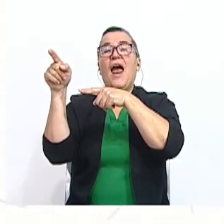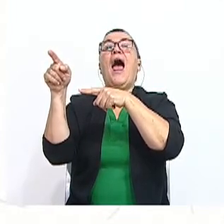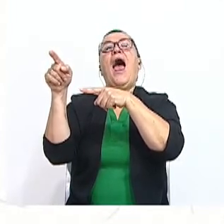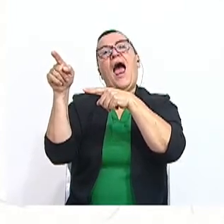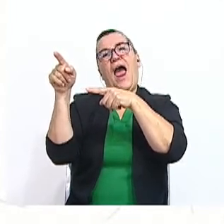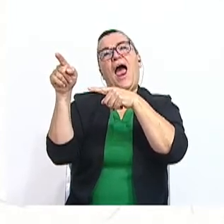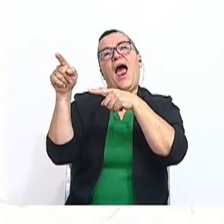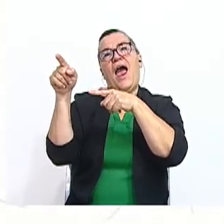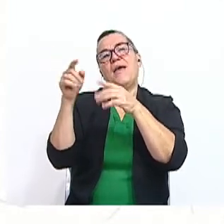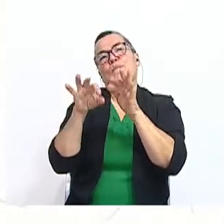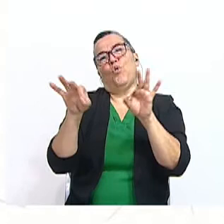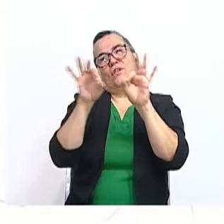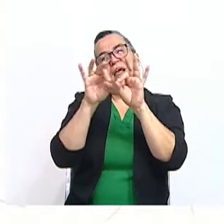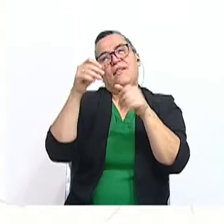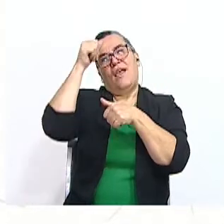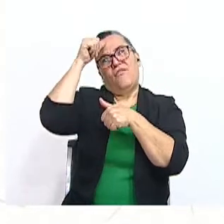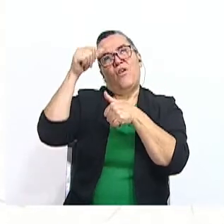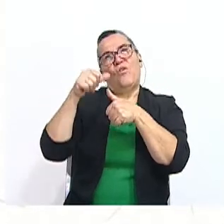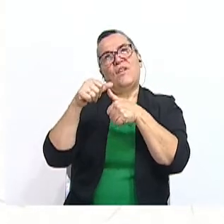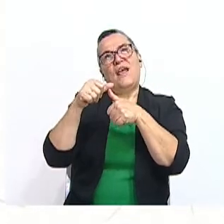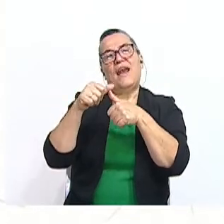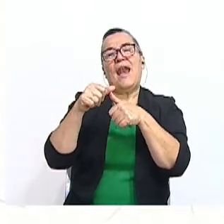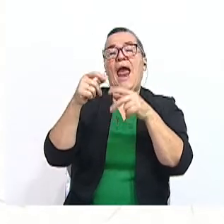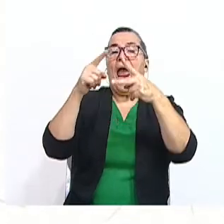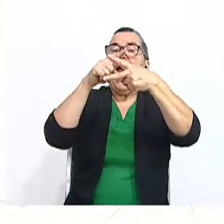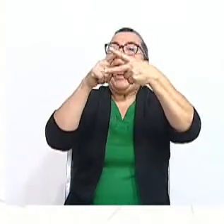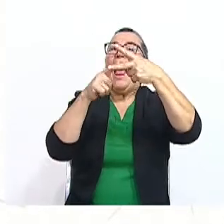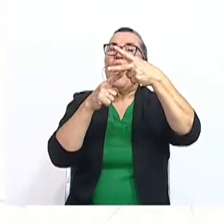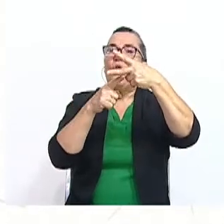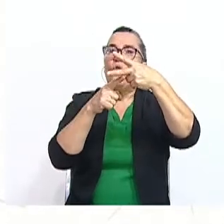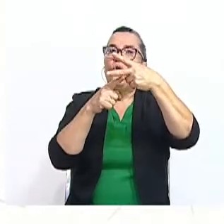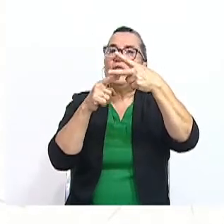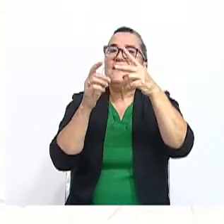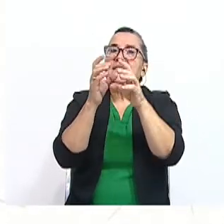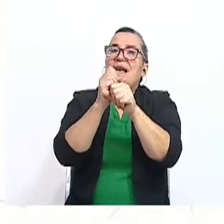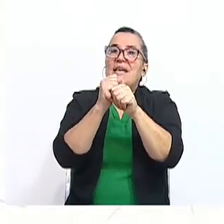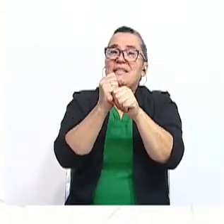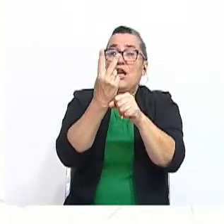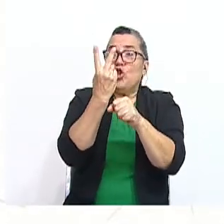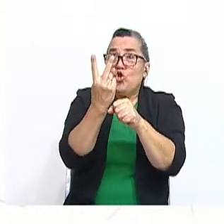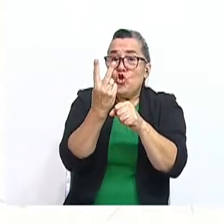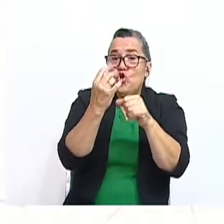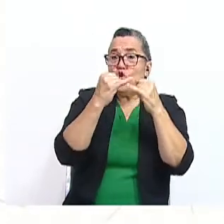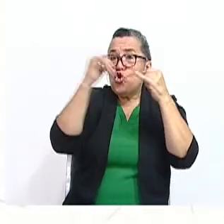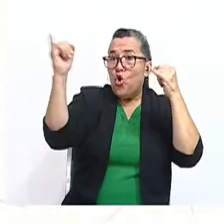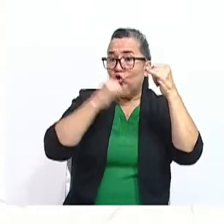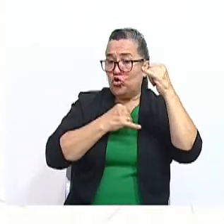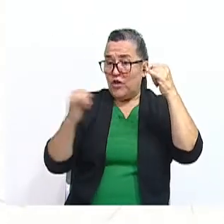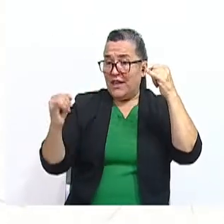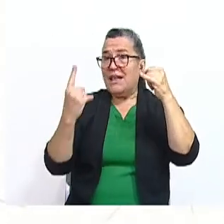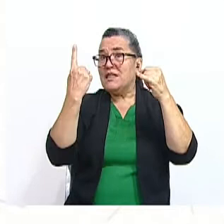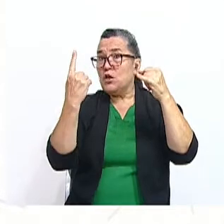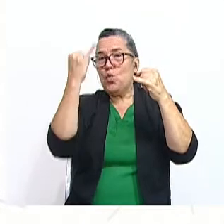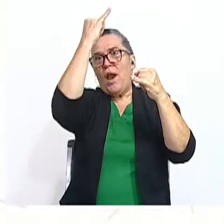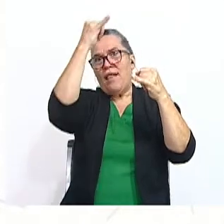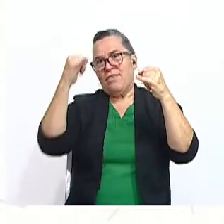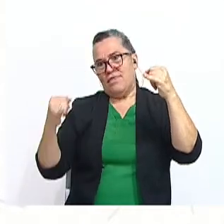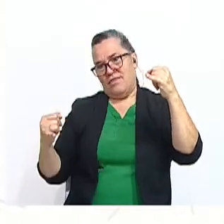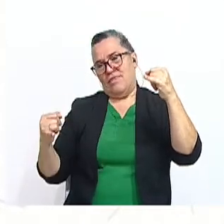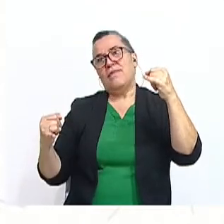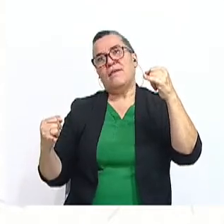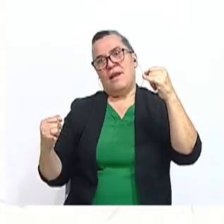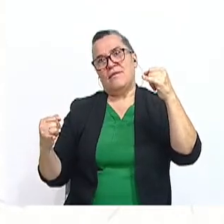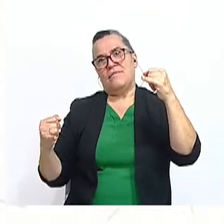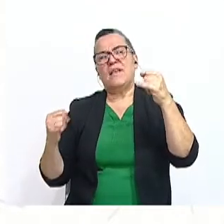bueno, algo muy importante de retomar, ¿verdad? Estos son los ángulos que se forman entre dos rectas paralelas y una transversal. ¿Y cuáles conocimos?